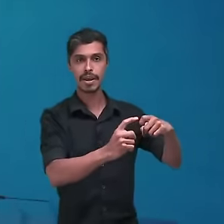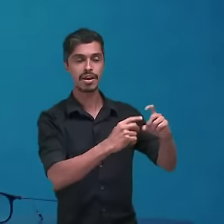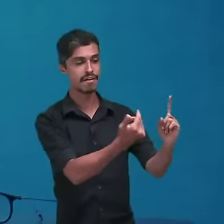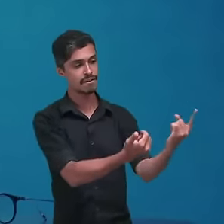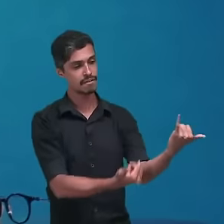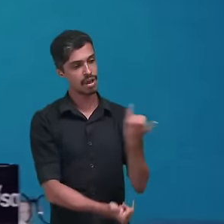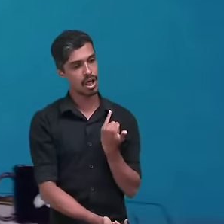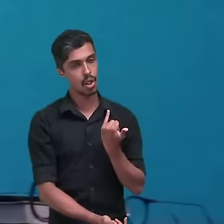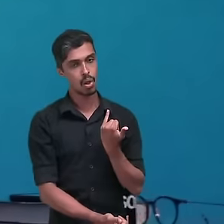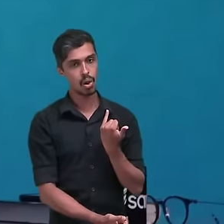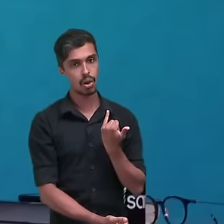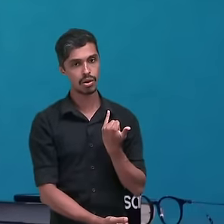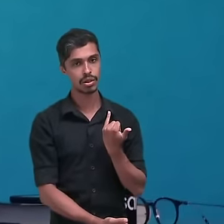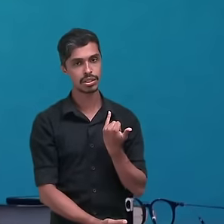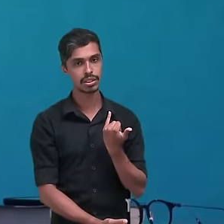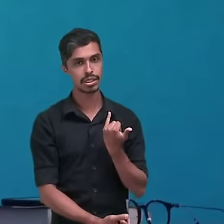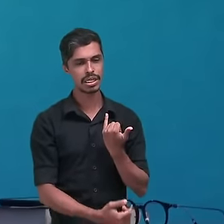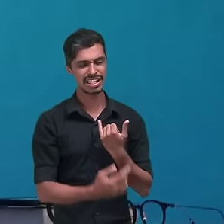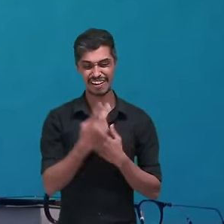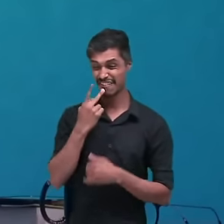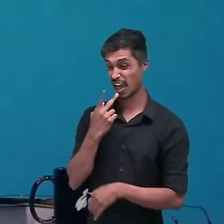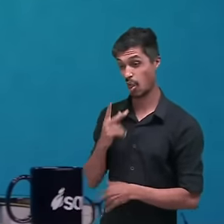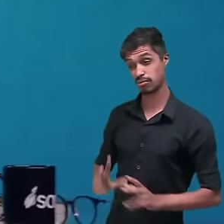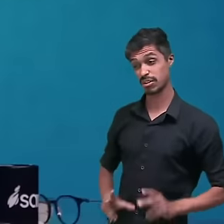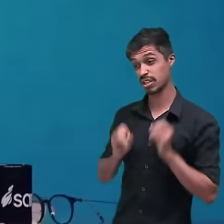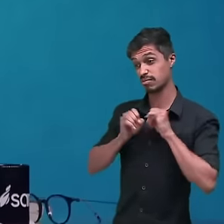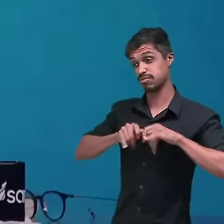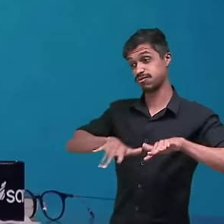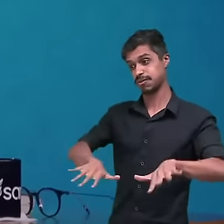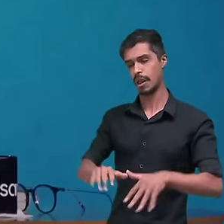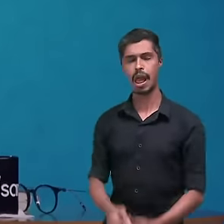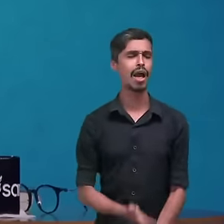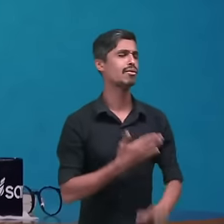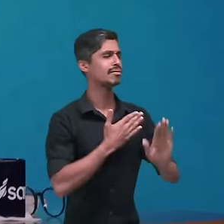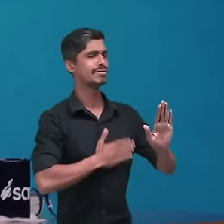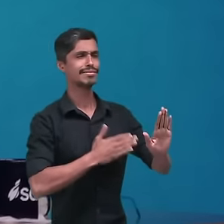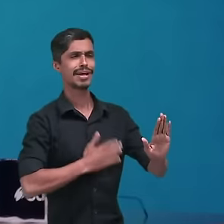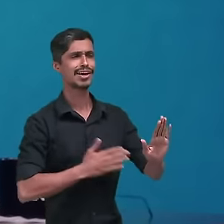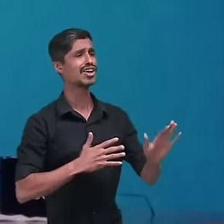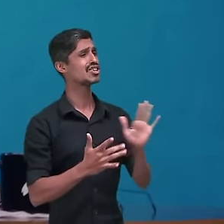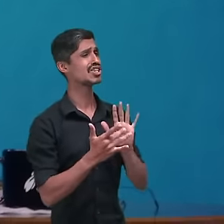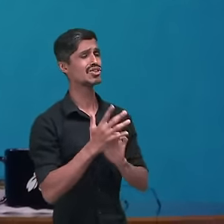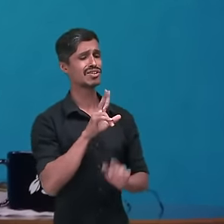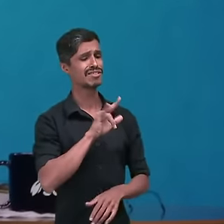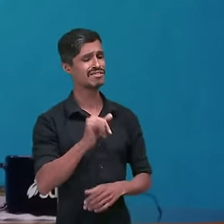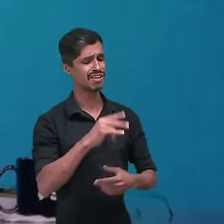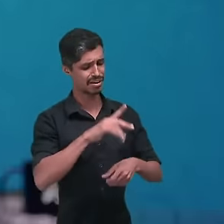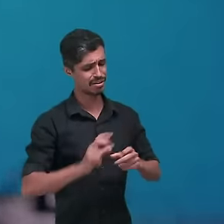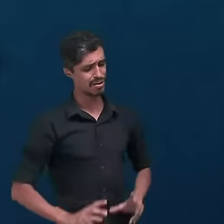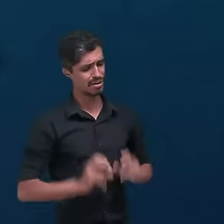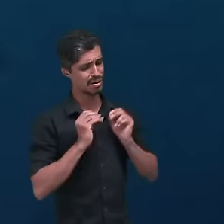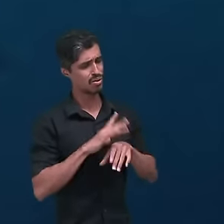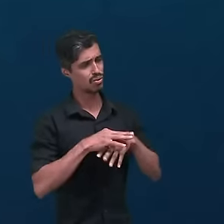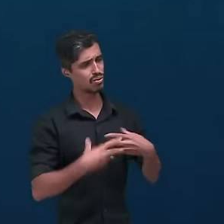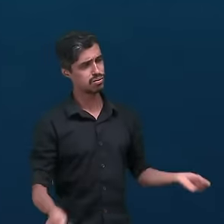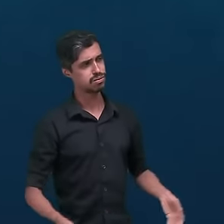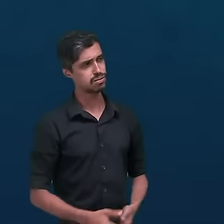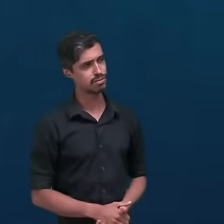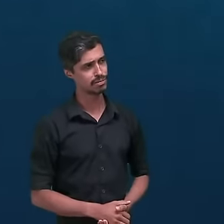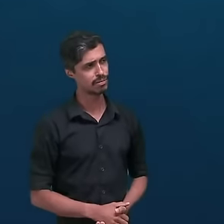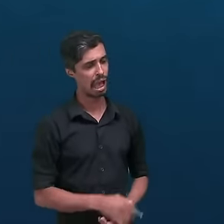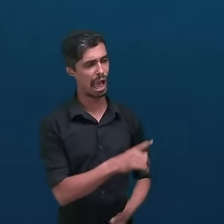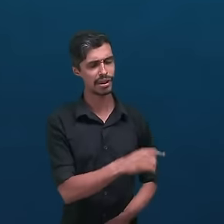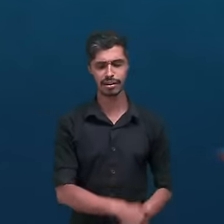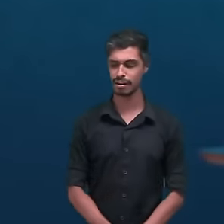como que ya tinha metástasis. Yo falei: "Doctor, fica tranquilo, Jesús va a me curar". Él me ficó